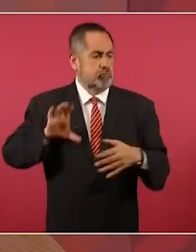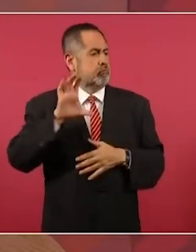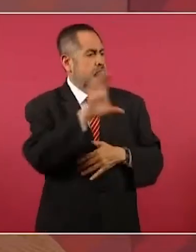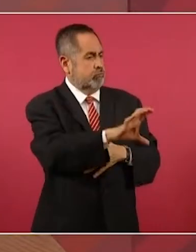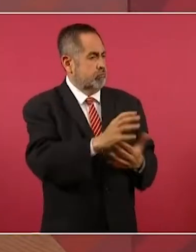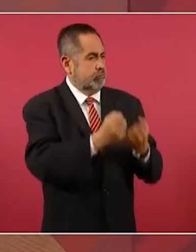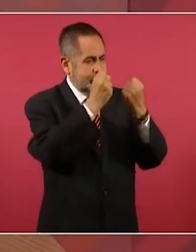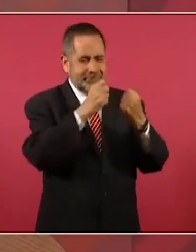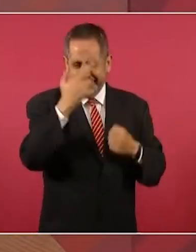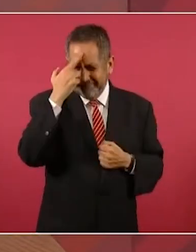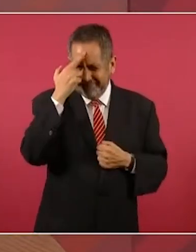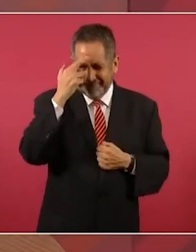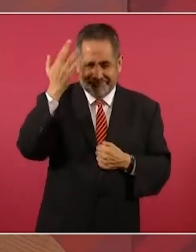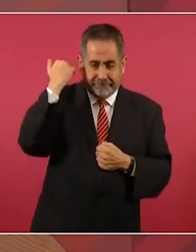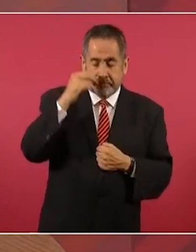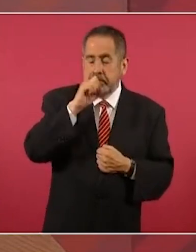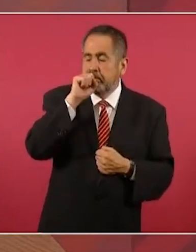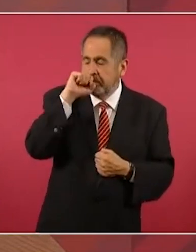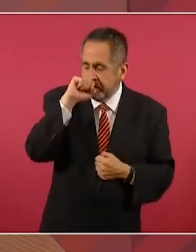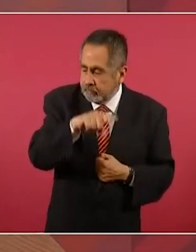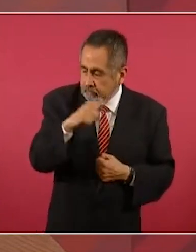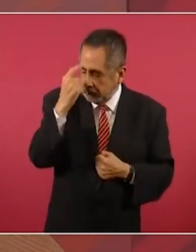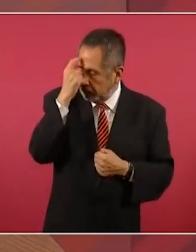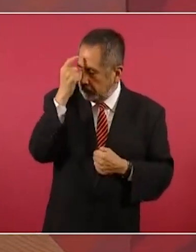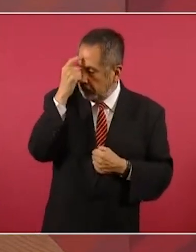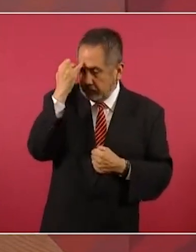con la misma mentalidad